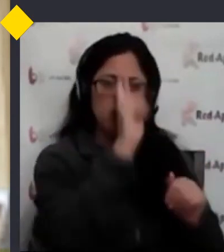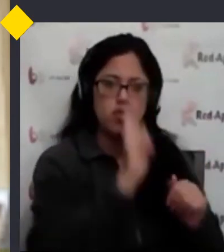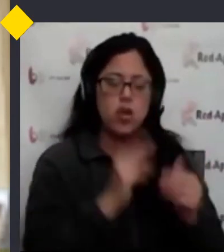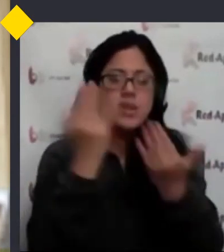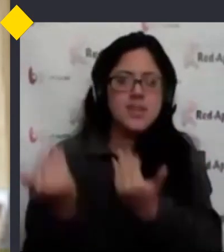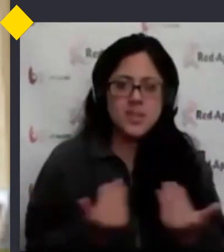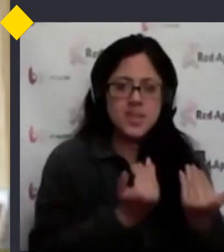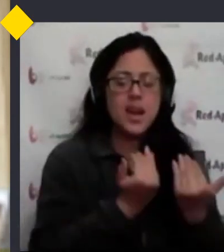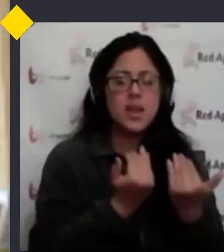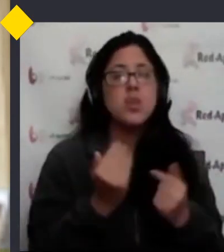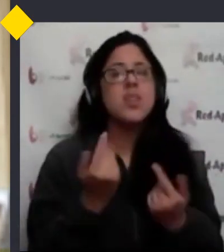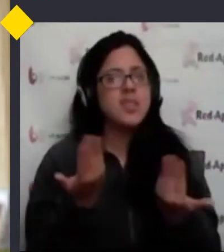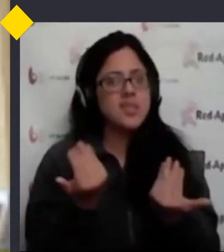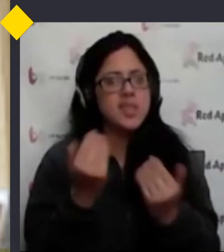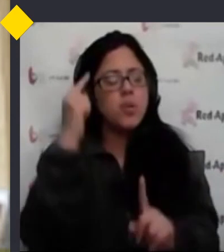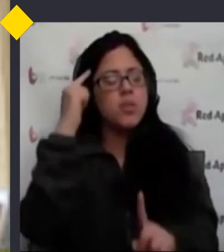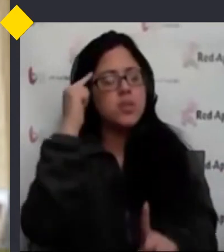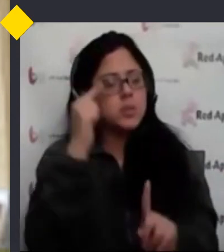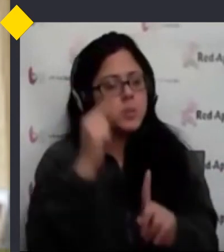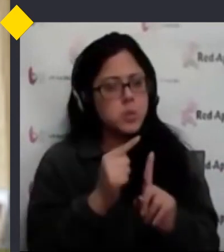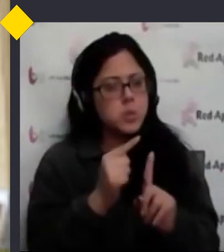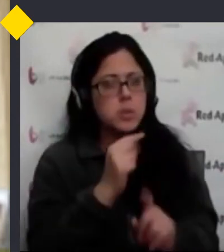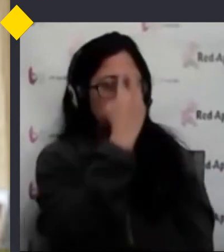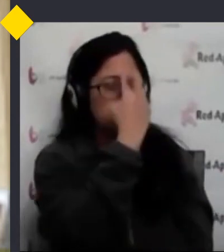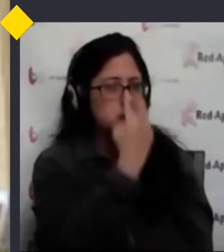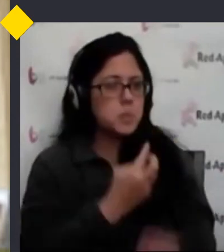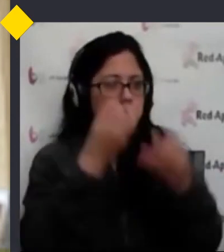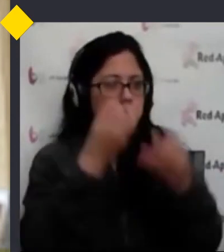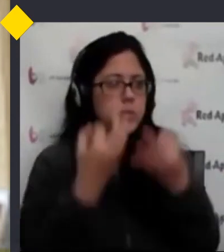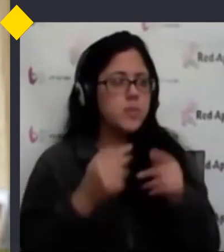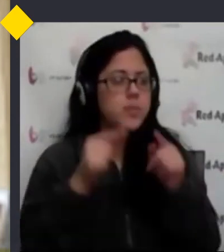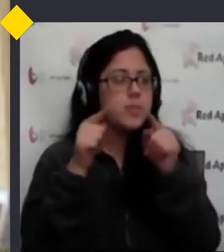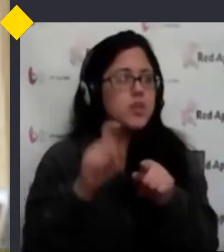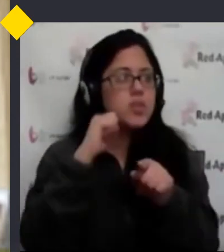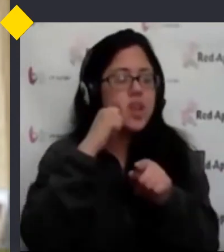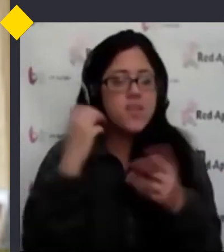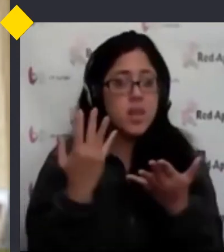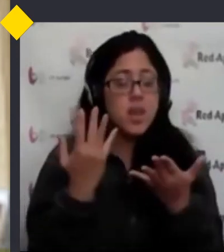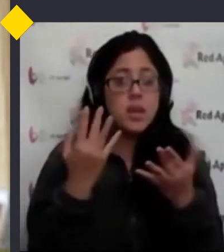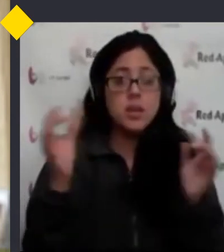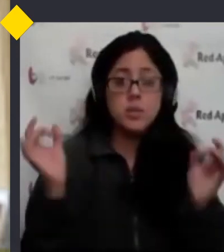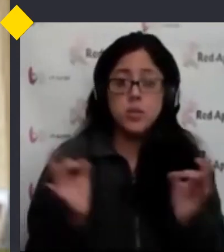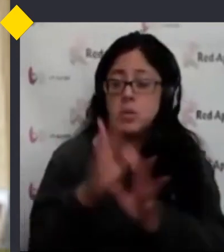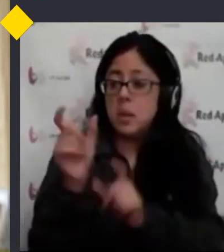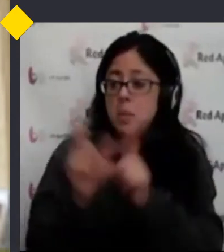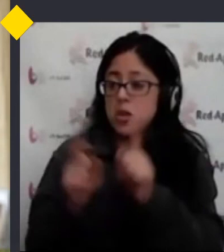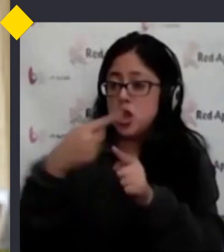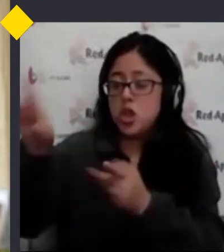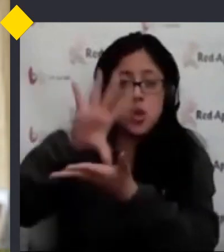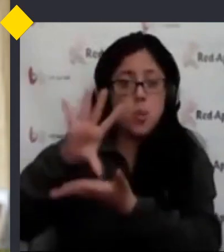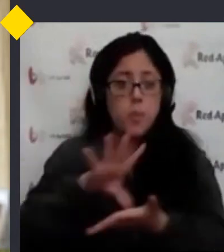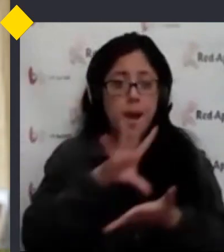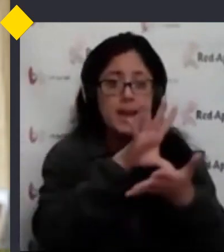vamos a tener que buscar estos perfiles más disruptivos, y que estos perfiles disruptivos van a venir tal vez de personas de otra nacionalidad,